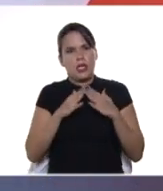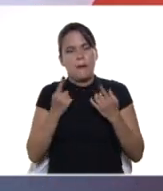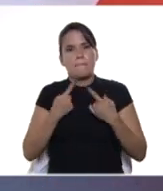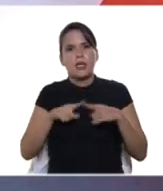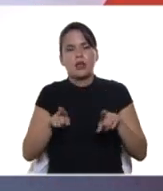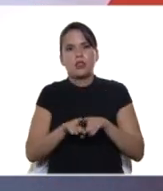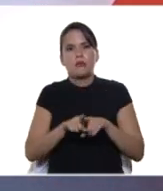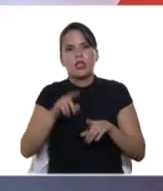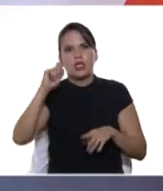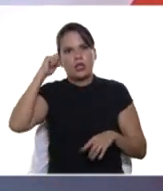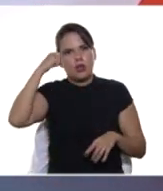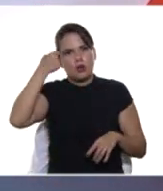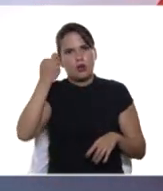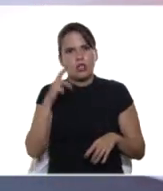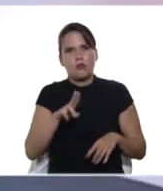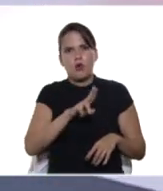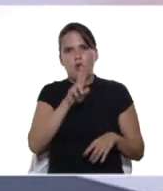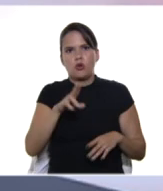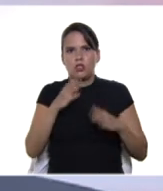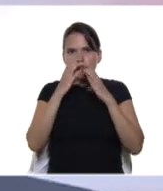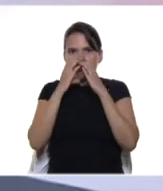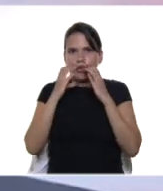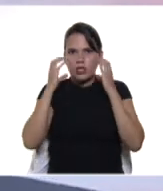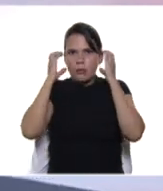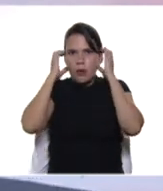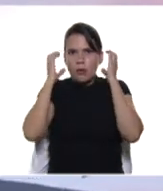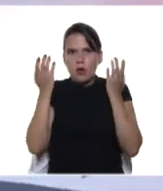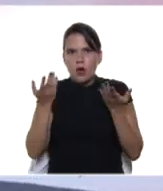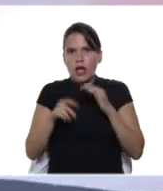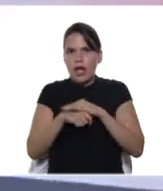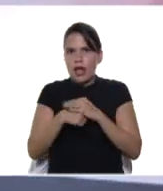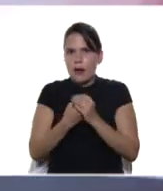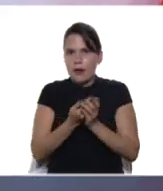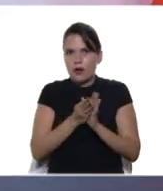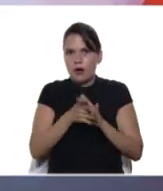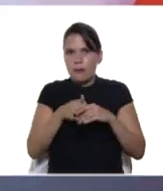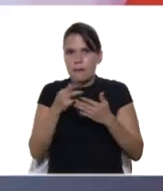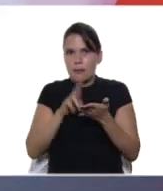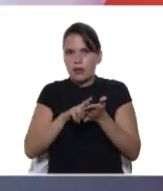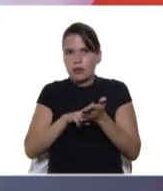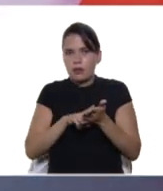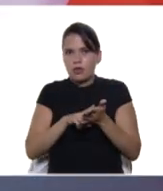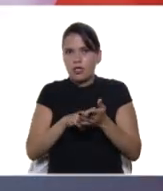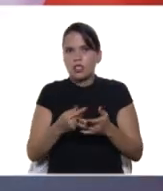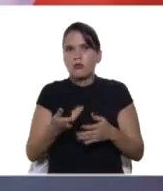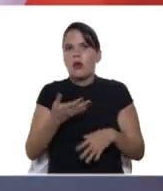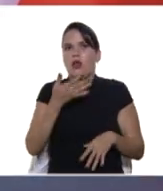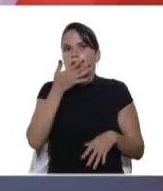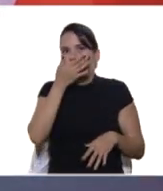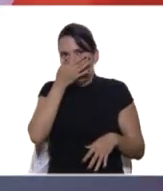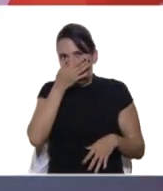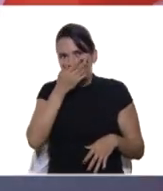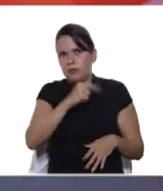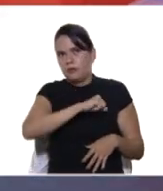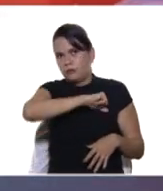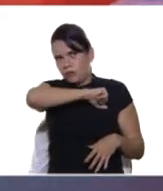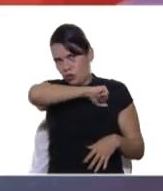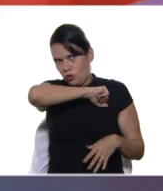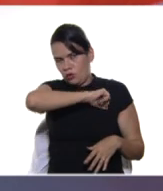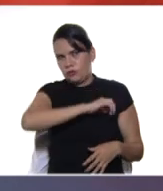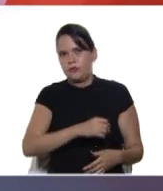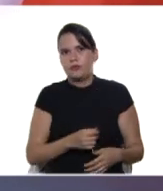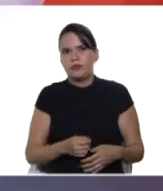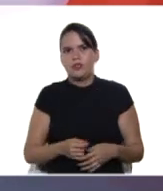también recordemos usar el nuestro tapabocas, lavarnos las manos y si vamos a estornudar, nos ponemos el